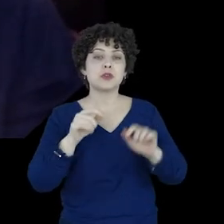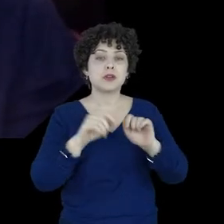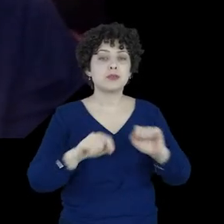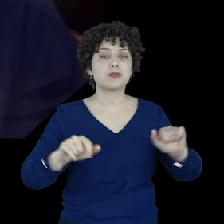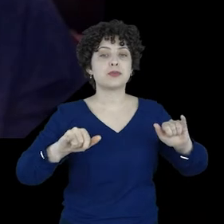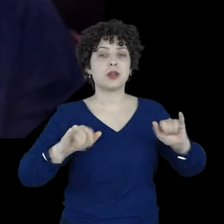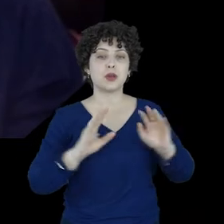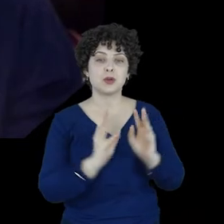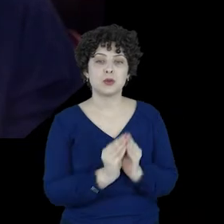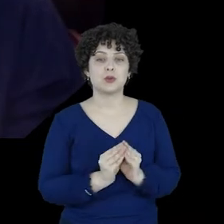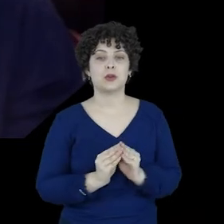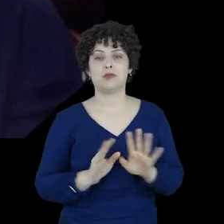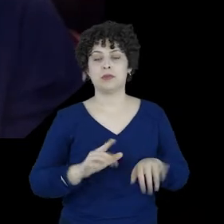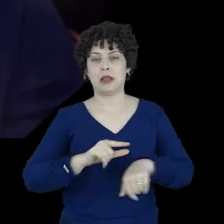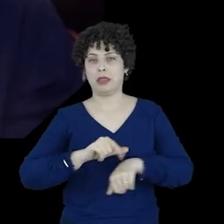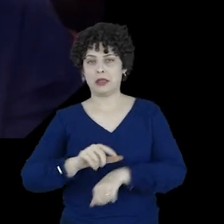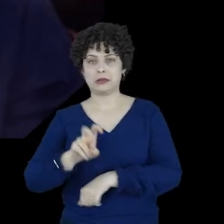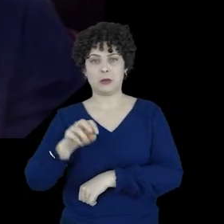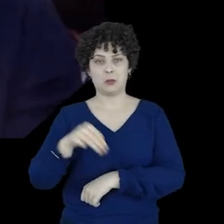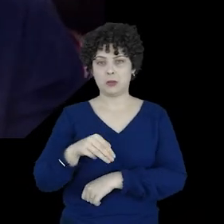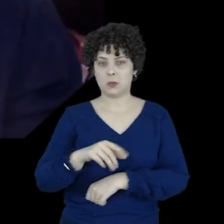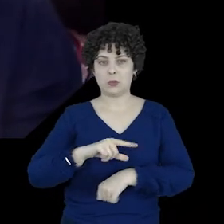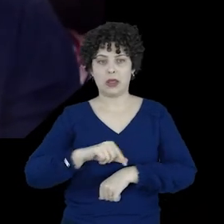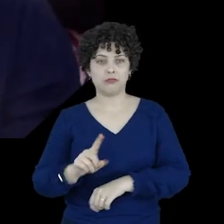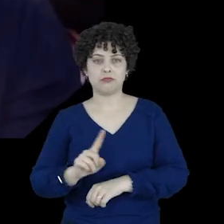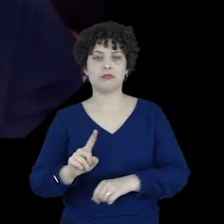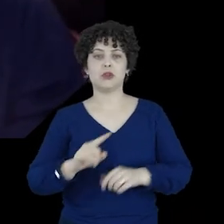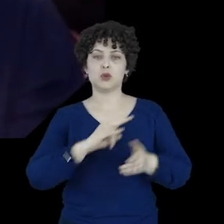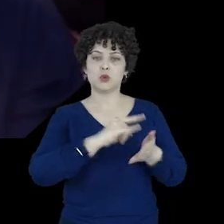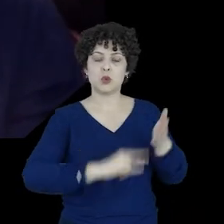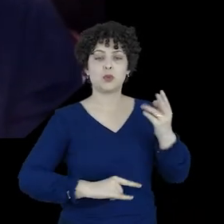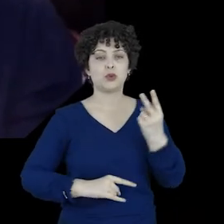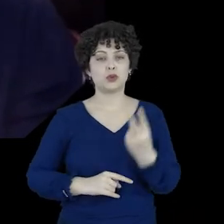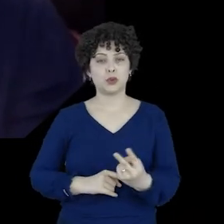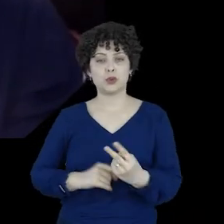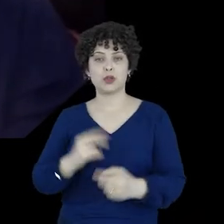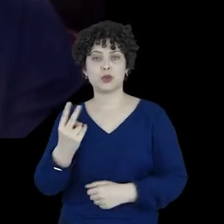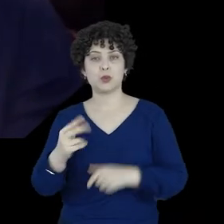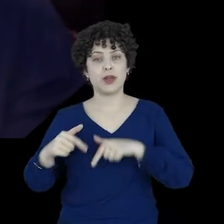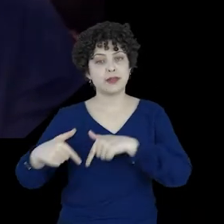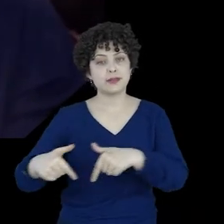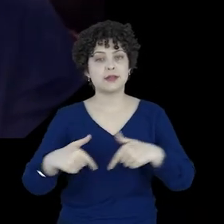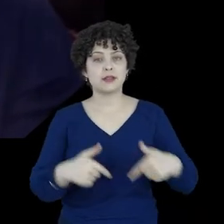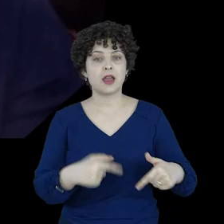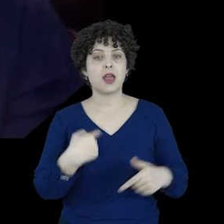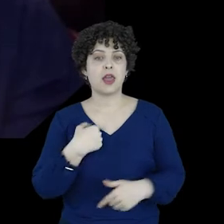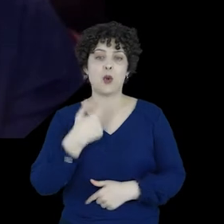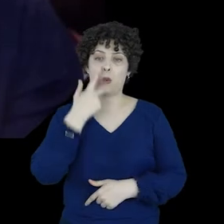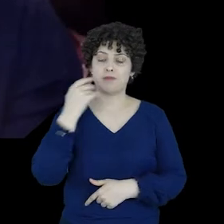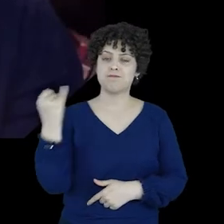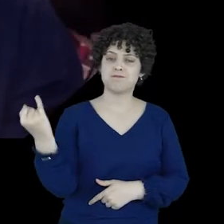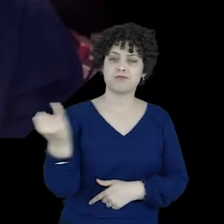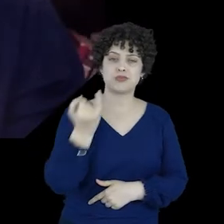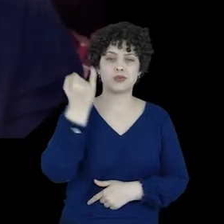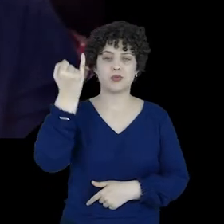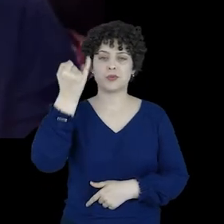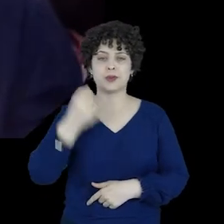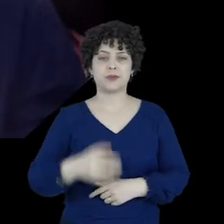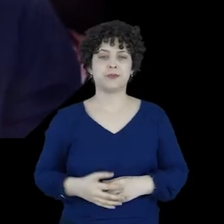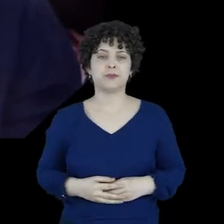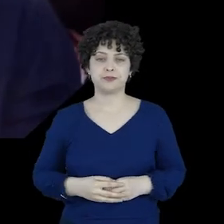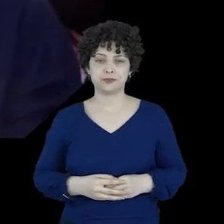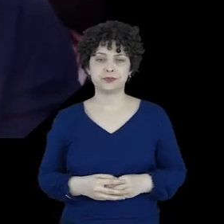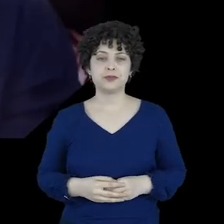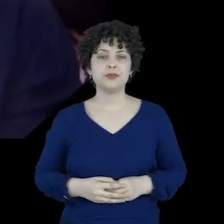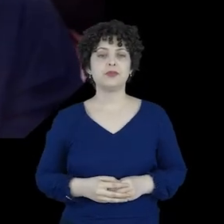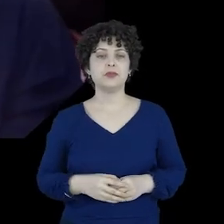muy brevemente, para cumplir con los tiempos de 5 minutos, dos documentos, dos iniciativas que considero que son